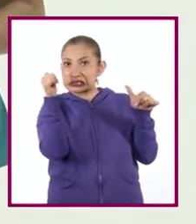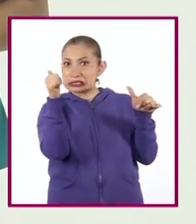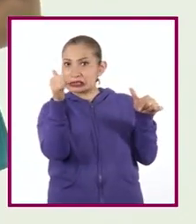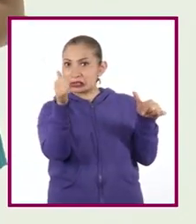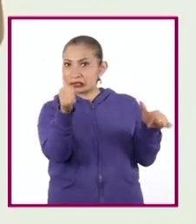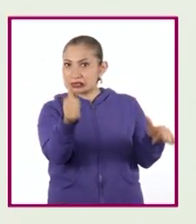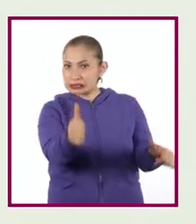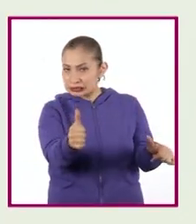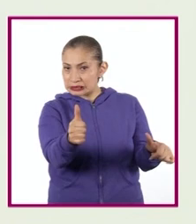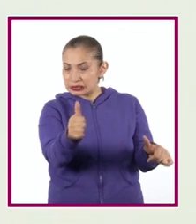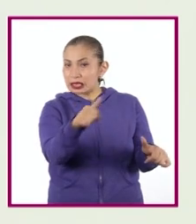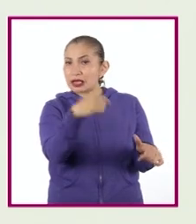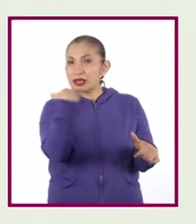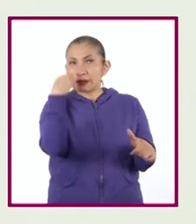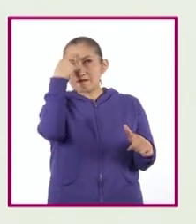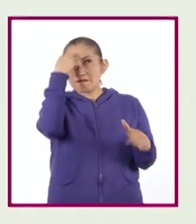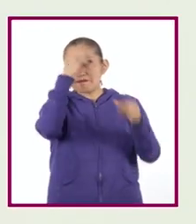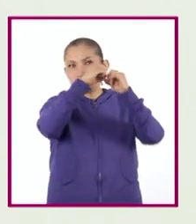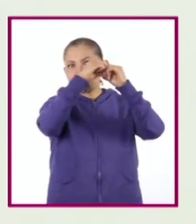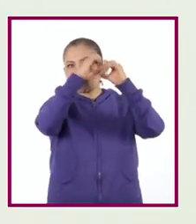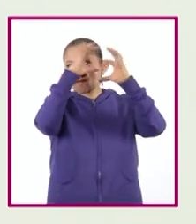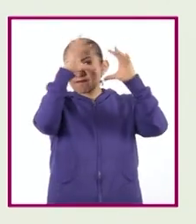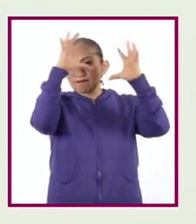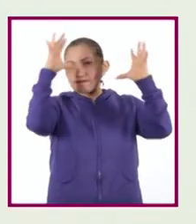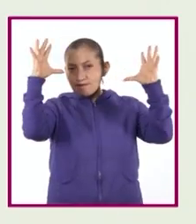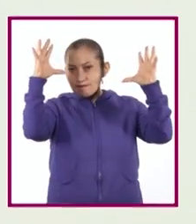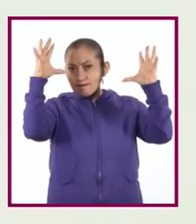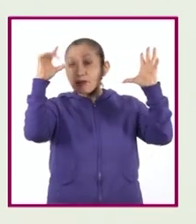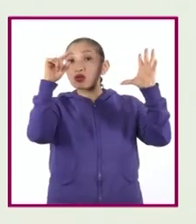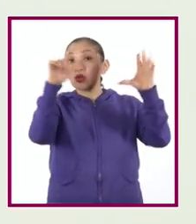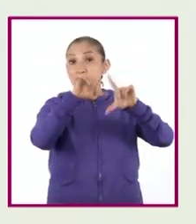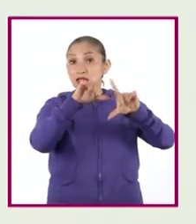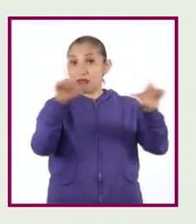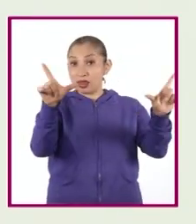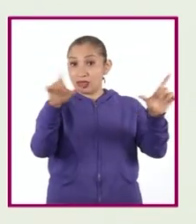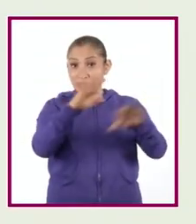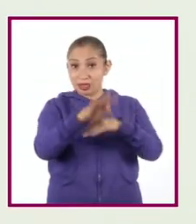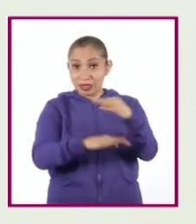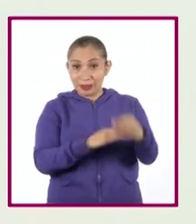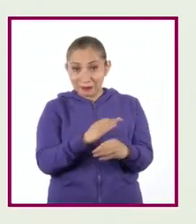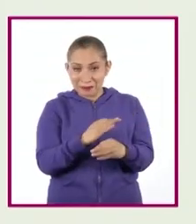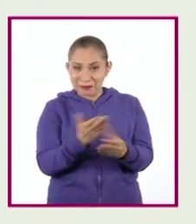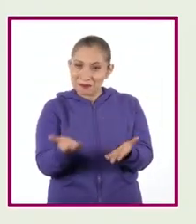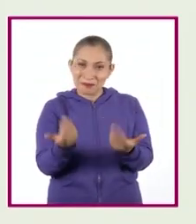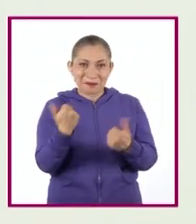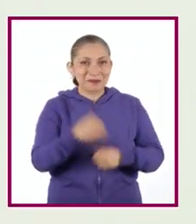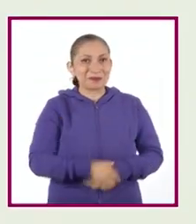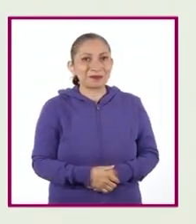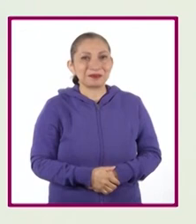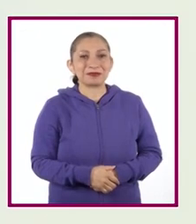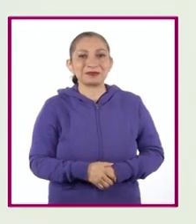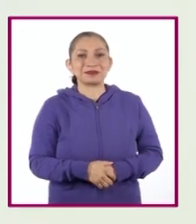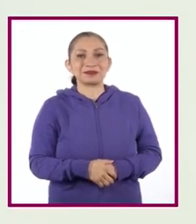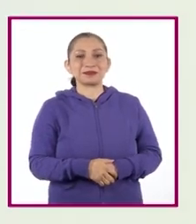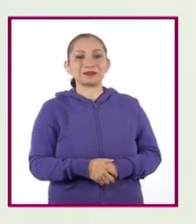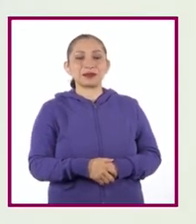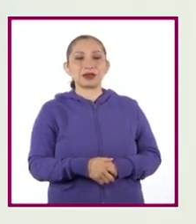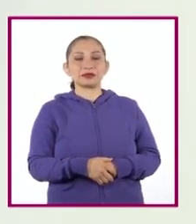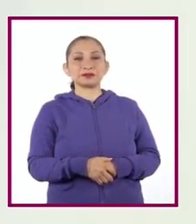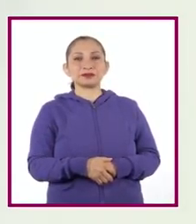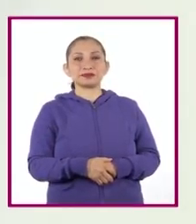mucha atención y desplieguen su imaginación. Si están listas y listos, acompáñenme.